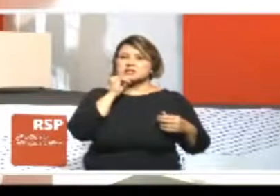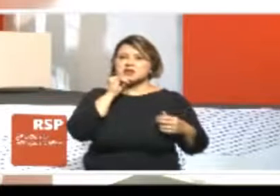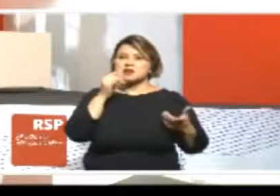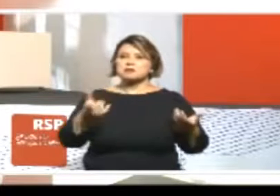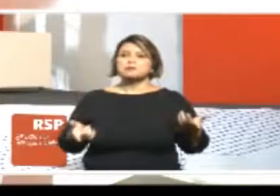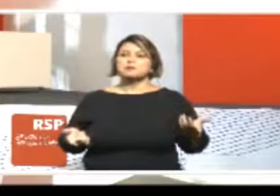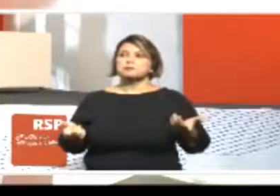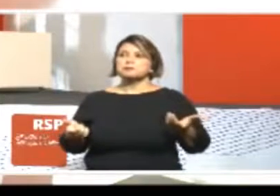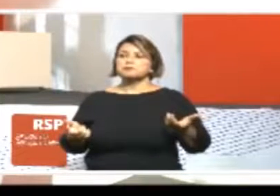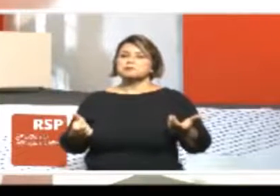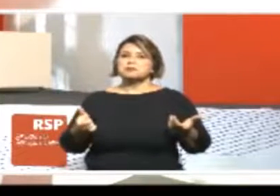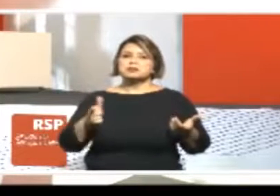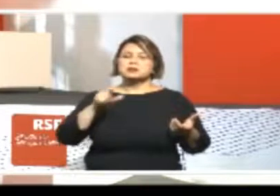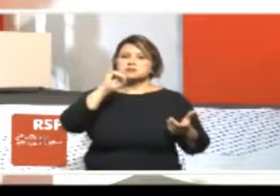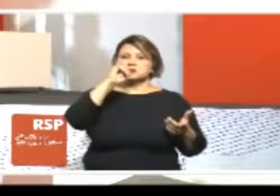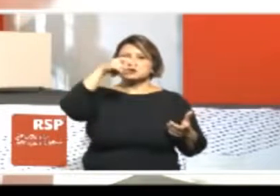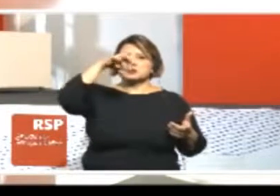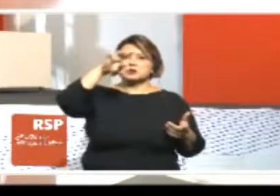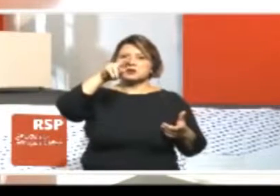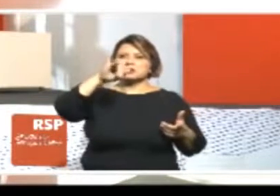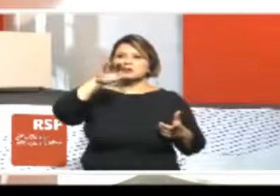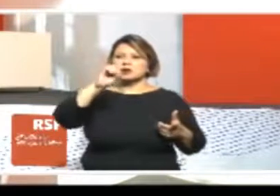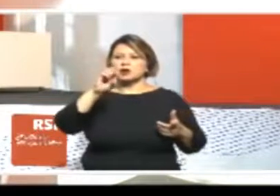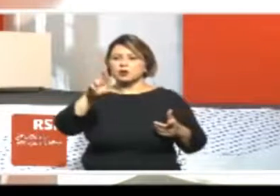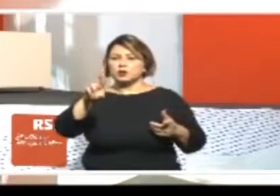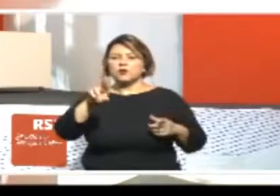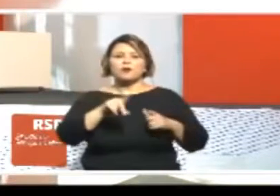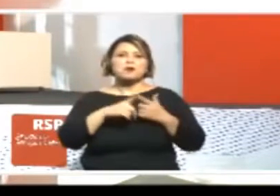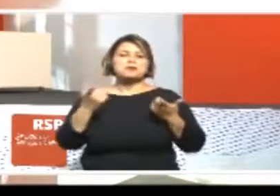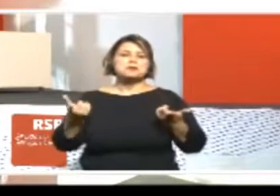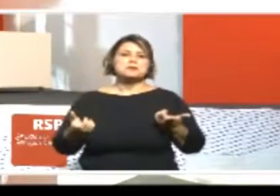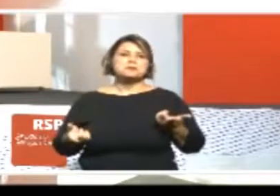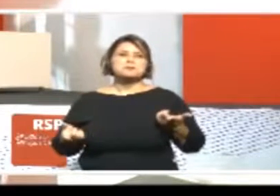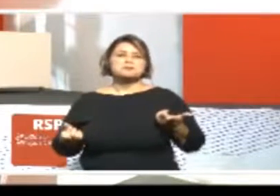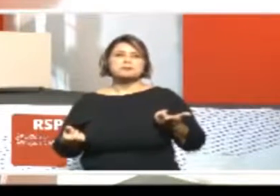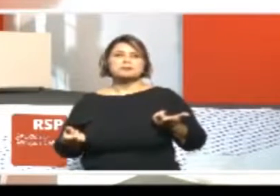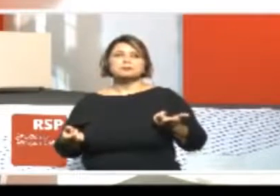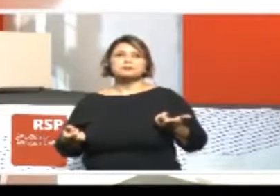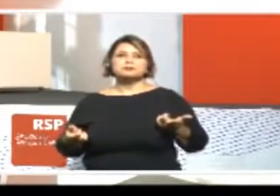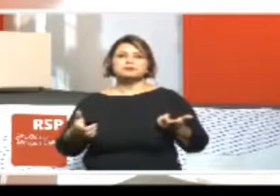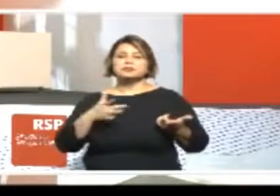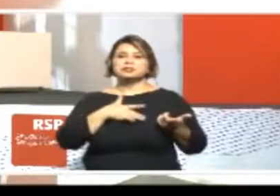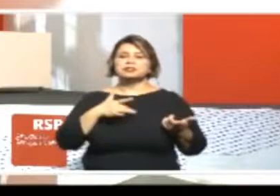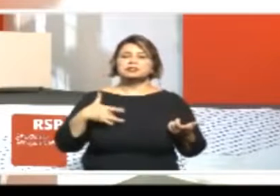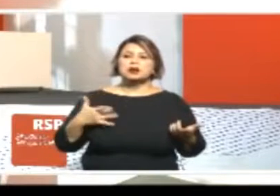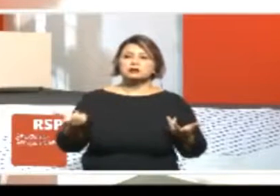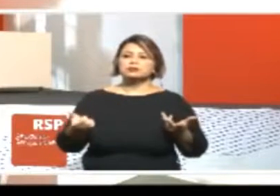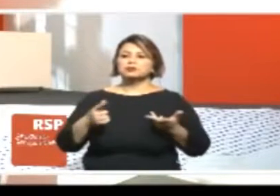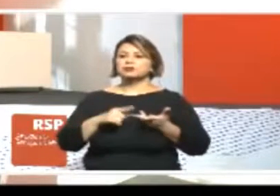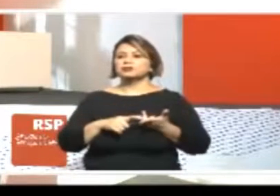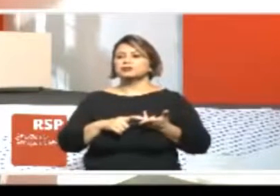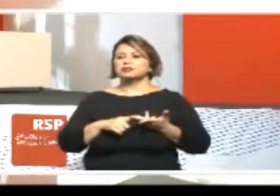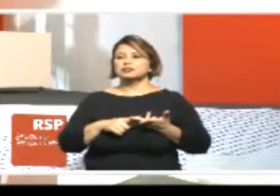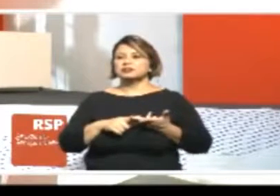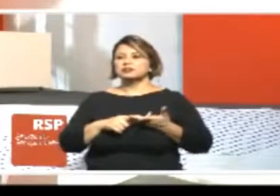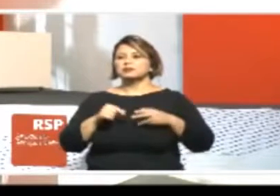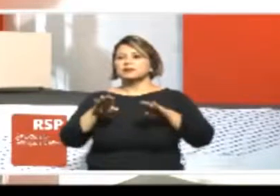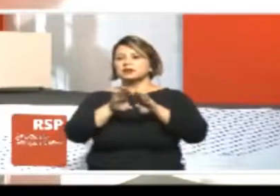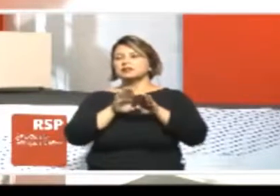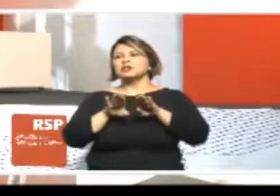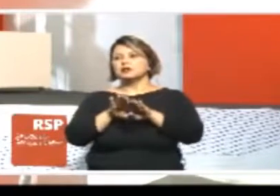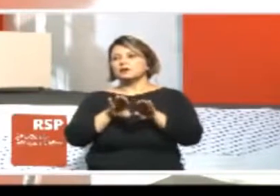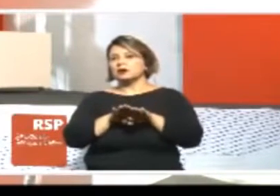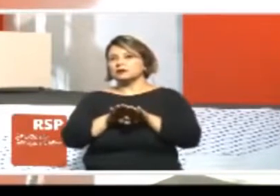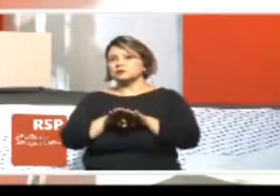Interior. Vemos que el Ministerio de Salud también tiende a ser más equitativos y el Ministerio